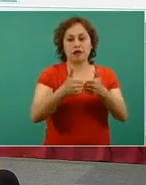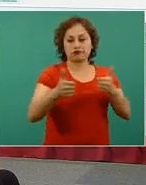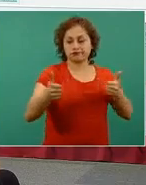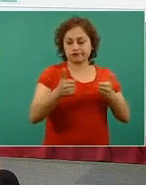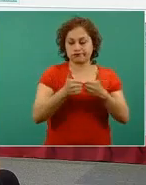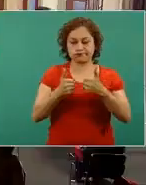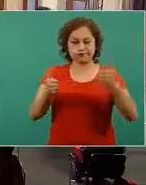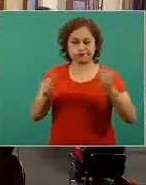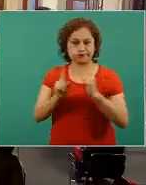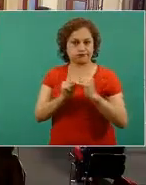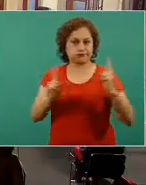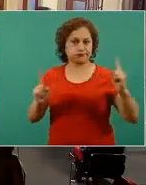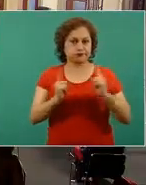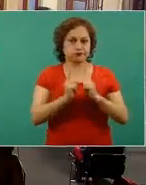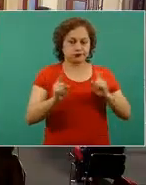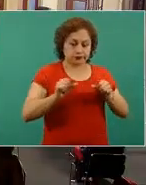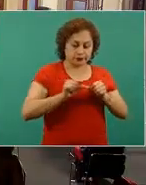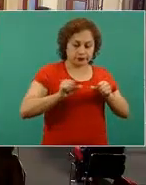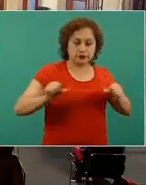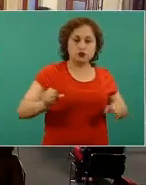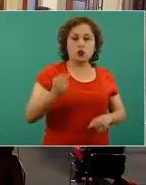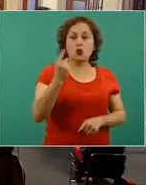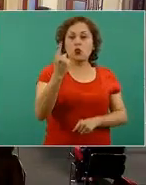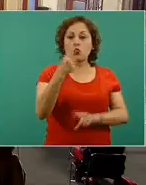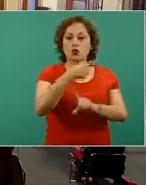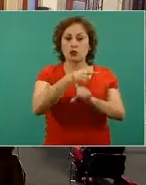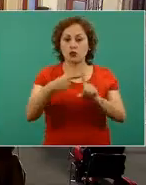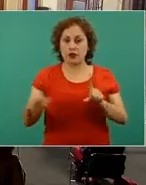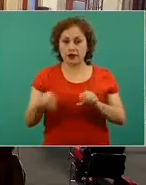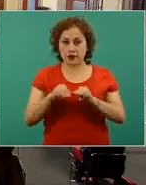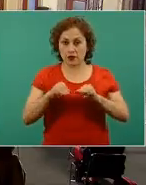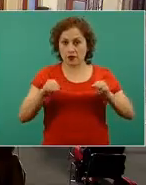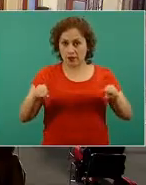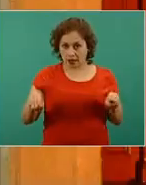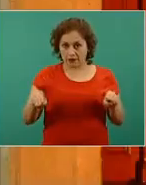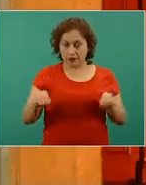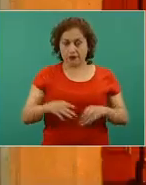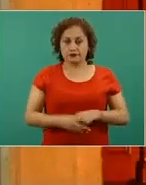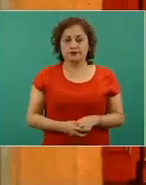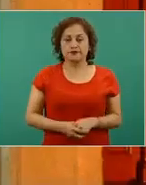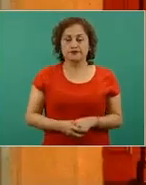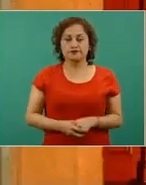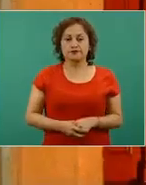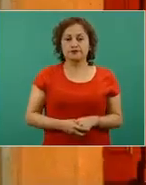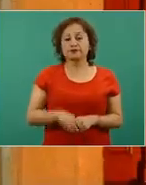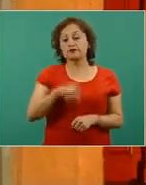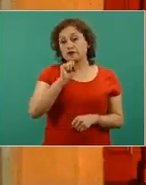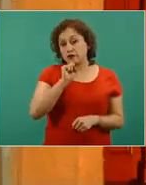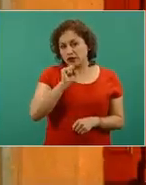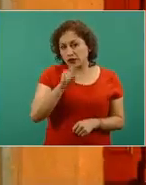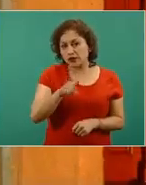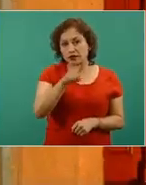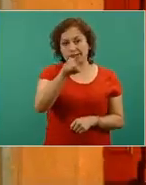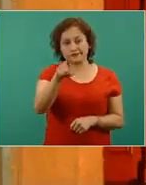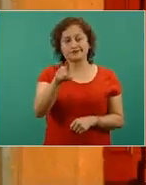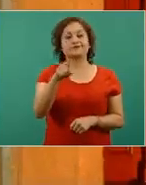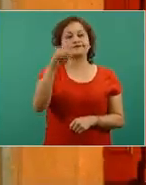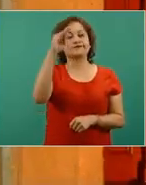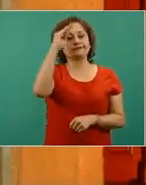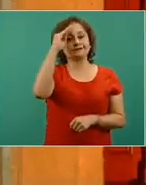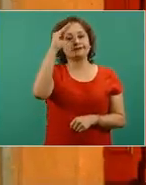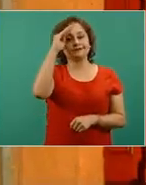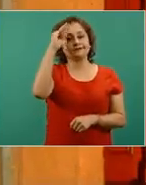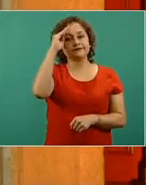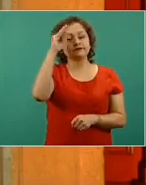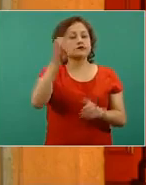de 1.5 metros entre las personas, y pues también procurar utilizar las medidas de